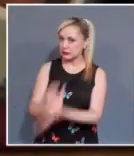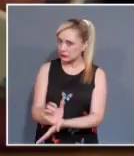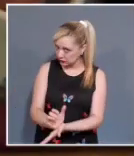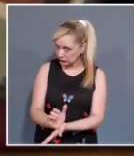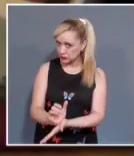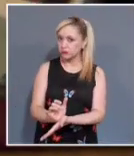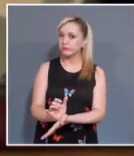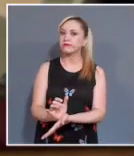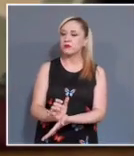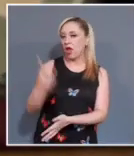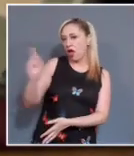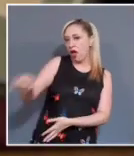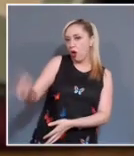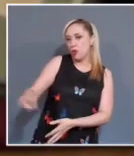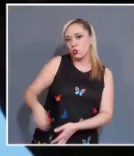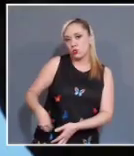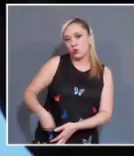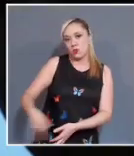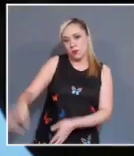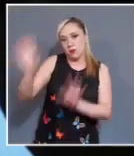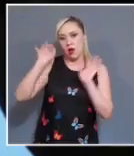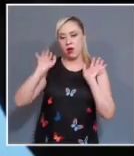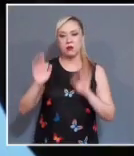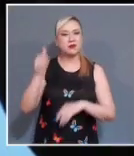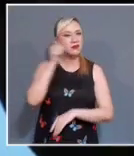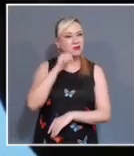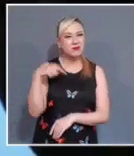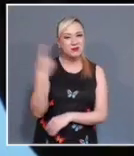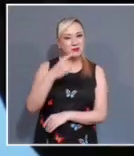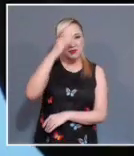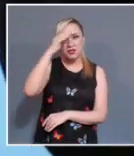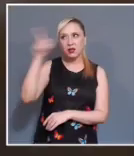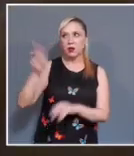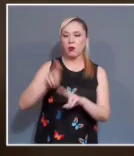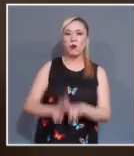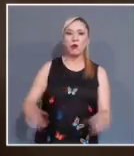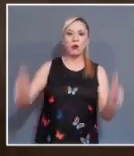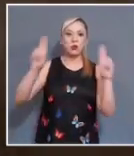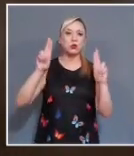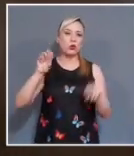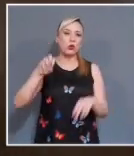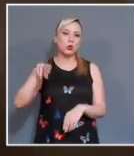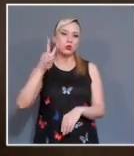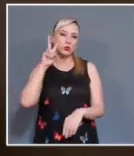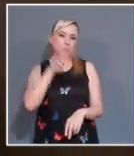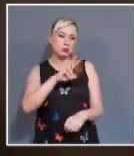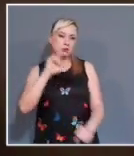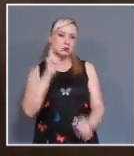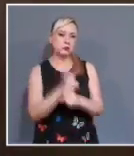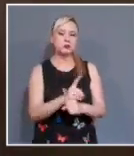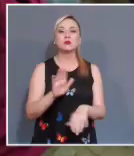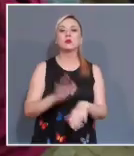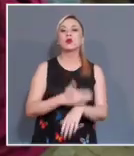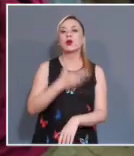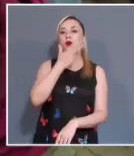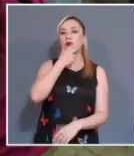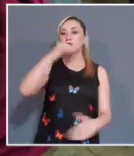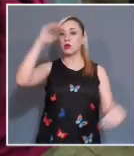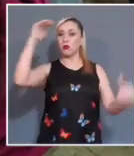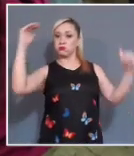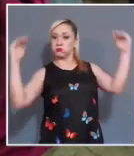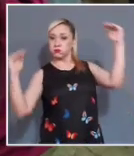Naciones Unidas. Esta forma de violencia es impulsada por los desequilibrios de poder, el patriarcado y la misoginia, y